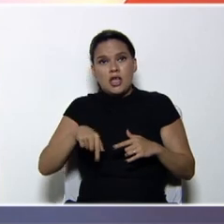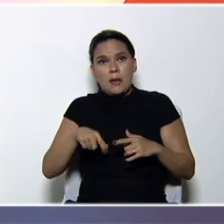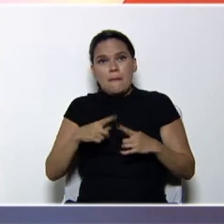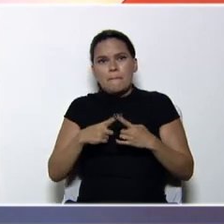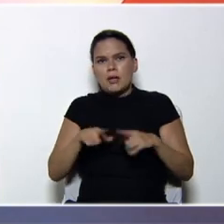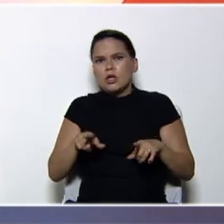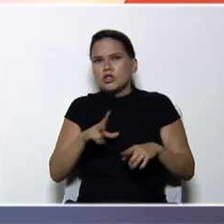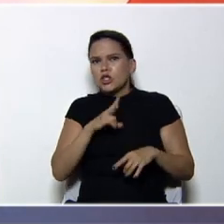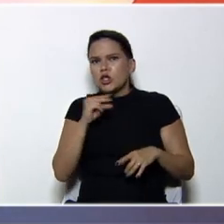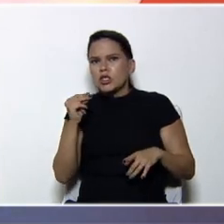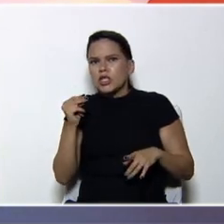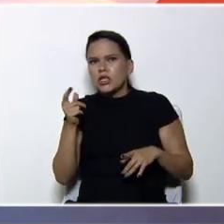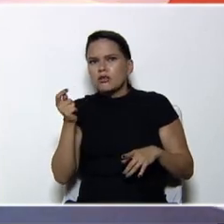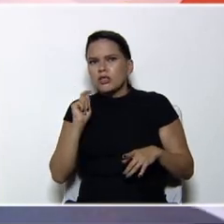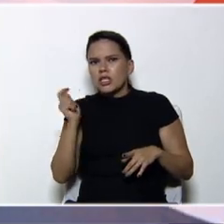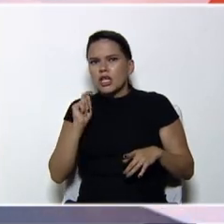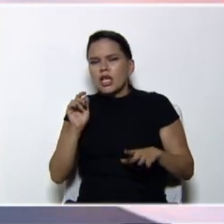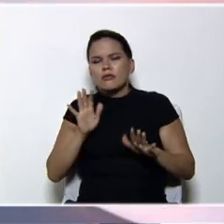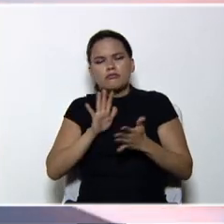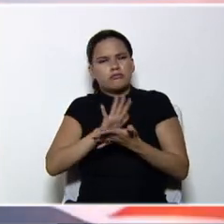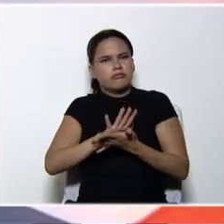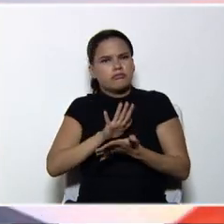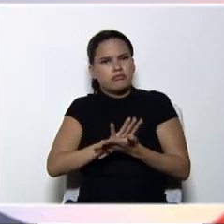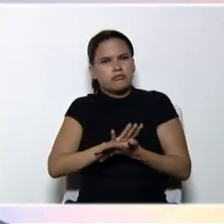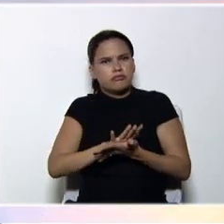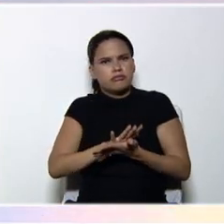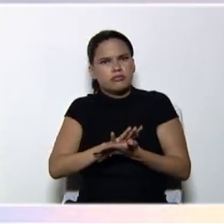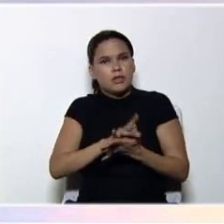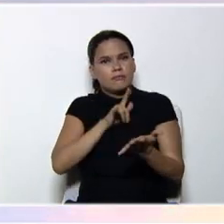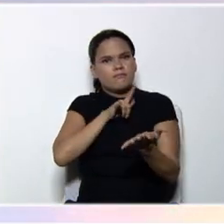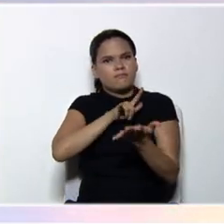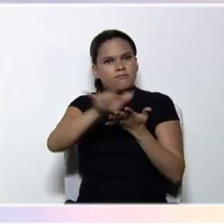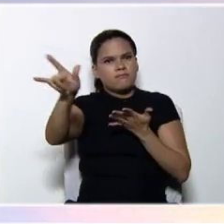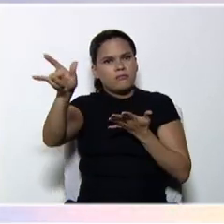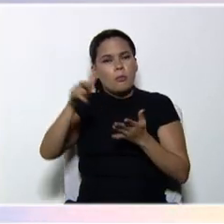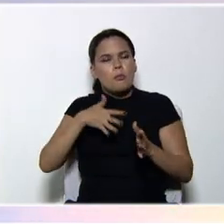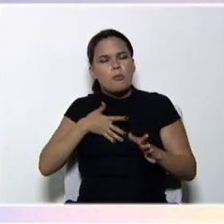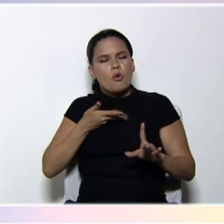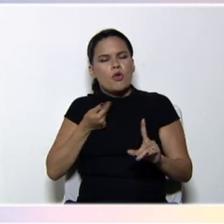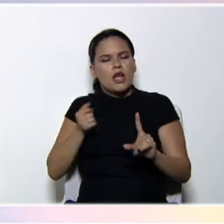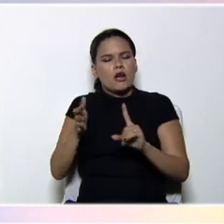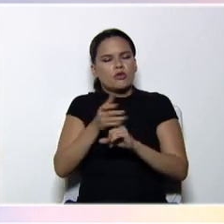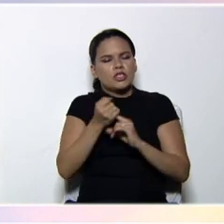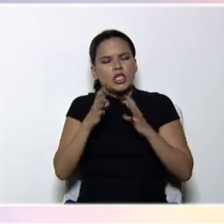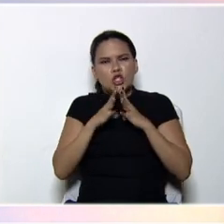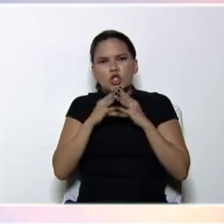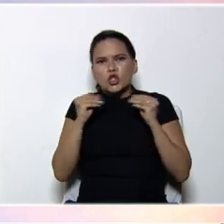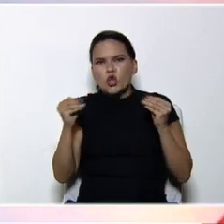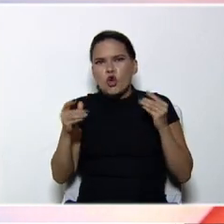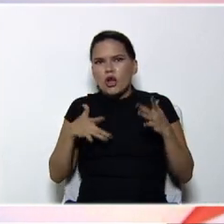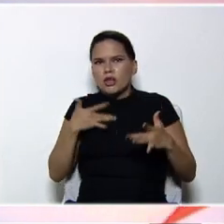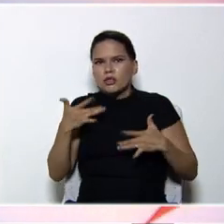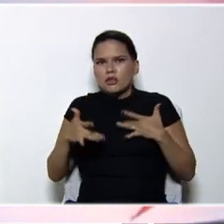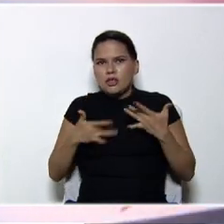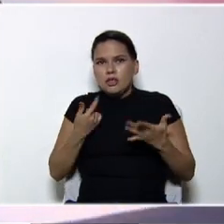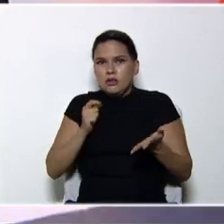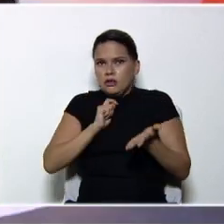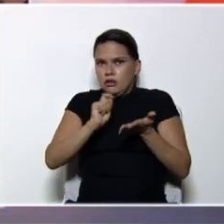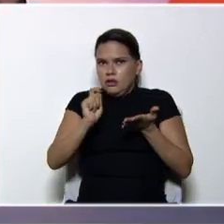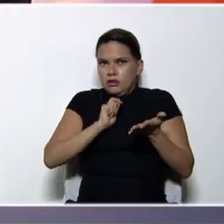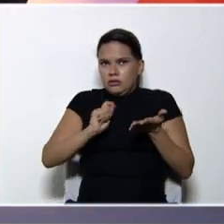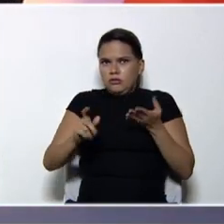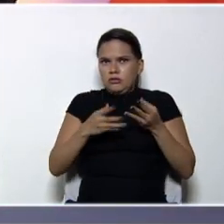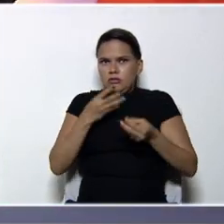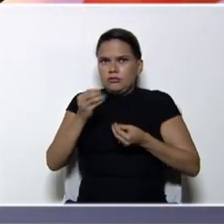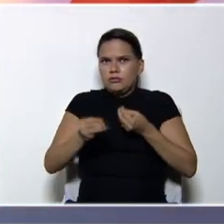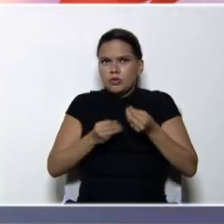tienes alguna asignación a la mano, no te preocupes. En Telegram podrás conseguir todas las asignaciones si te suscribes, como lo